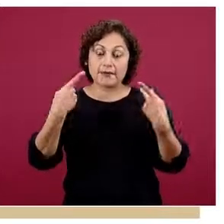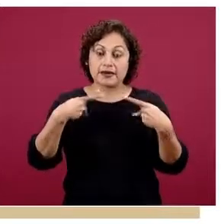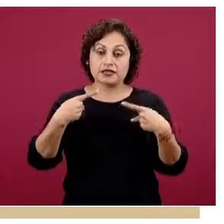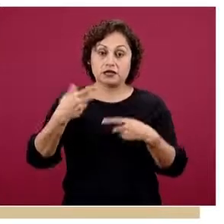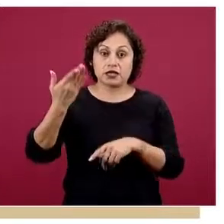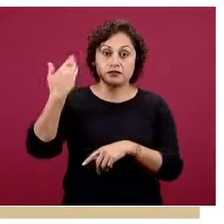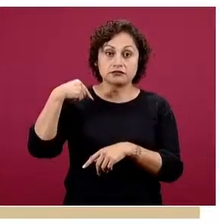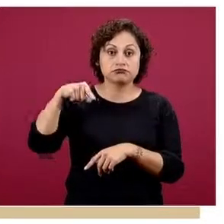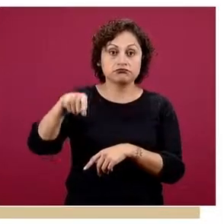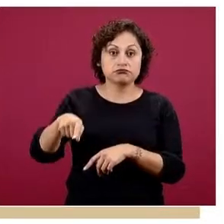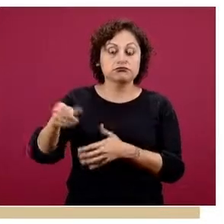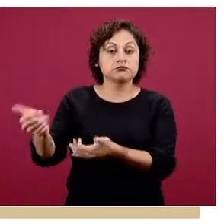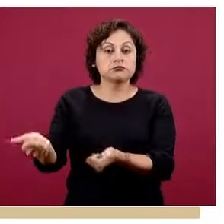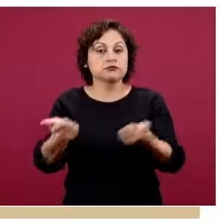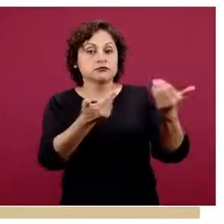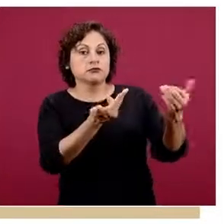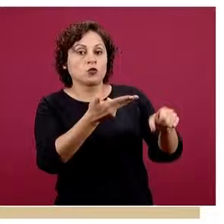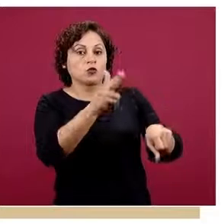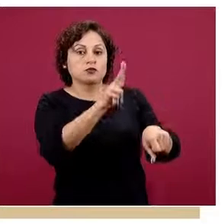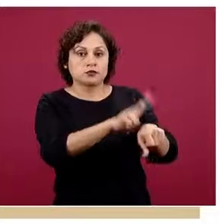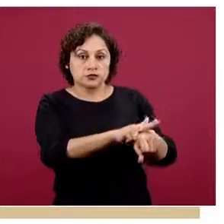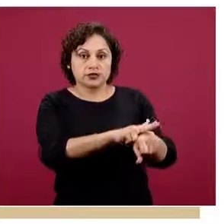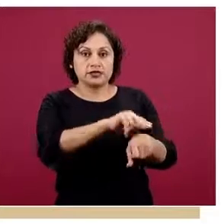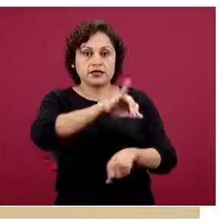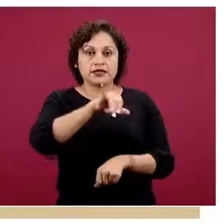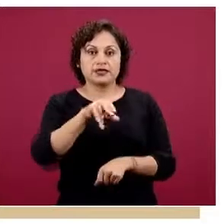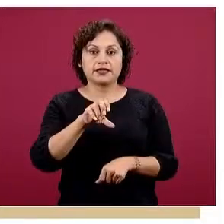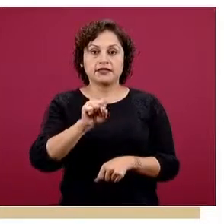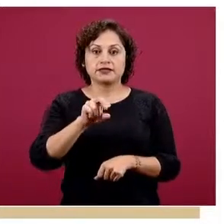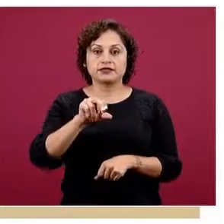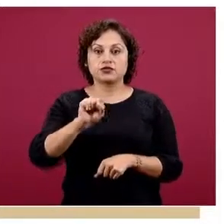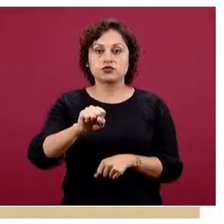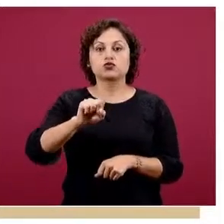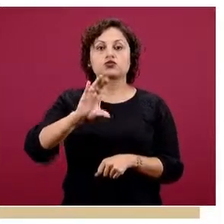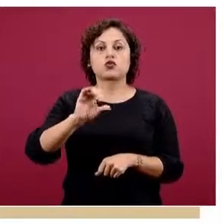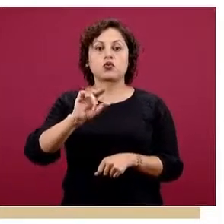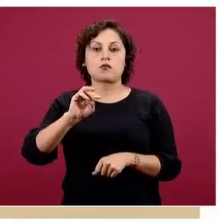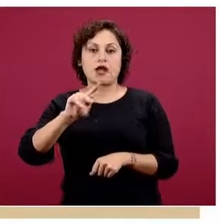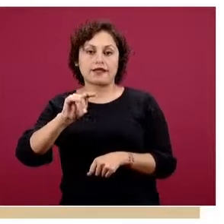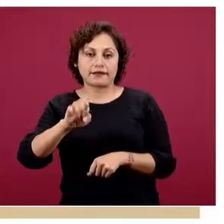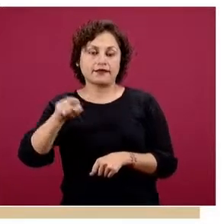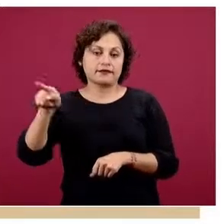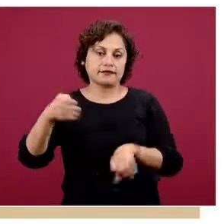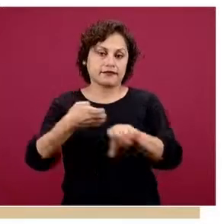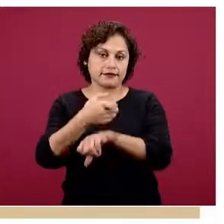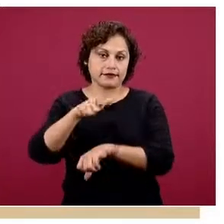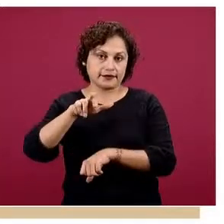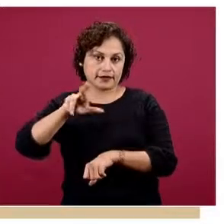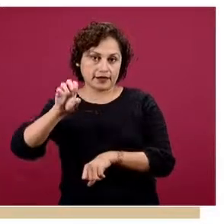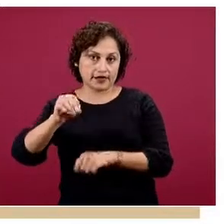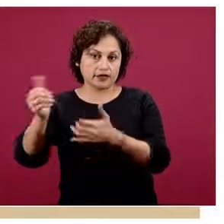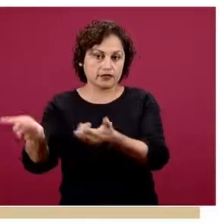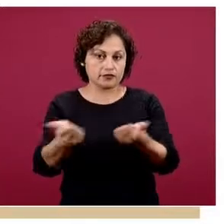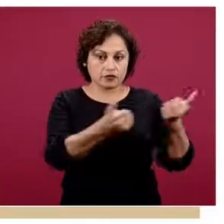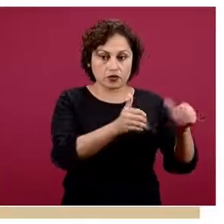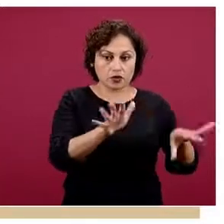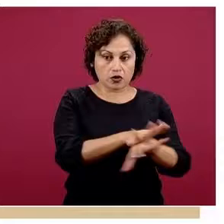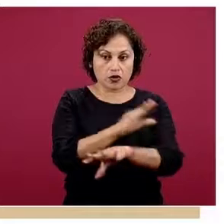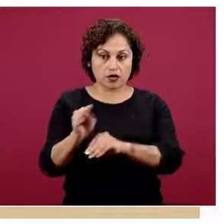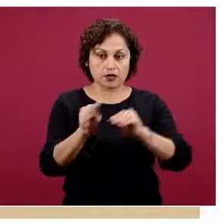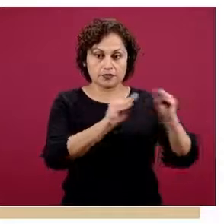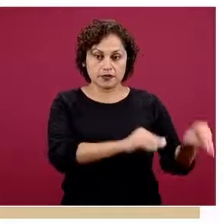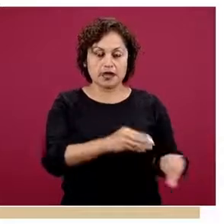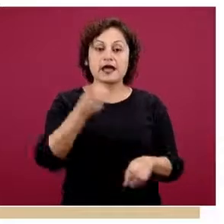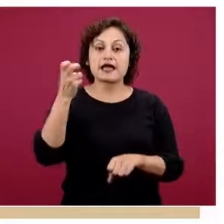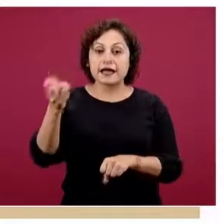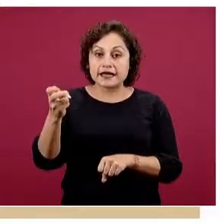transferidos al hospital, al interior del Hospital Jesús Cumate de Quintana Roo, y toda esta área fue damnificada por el